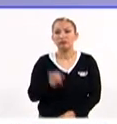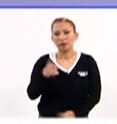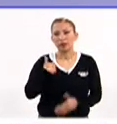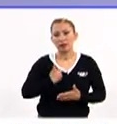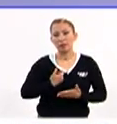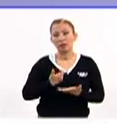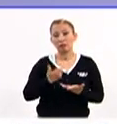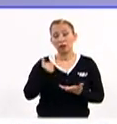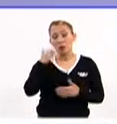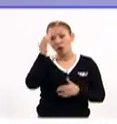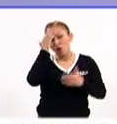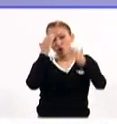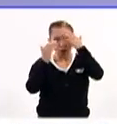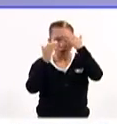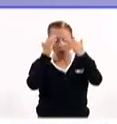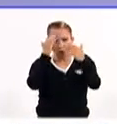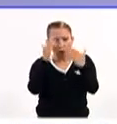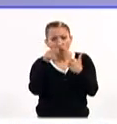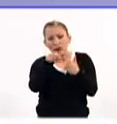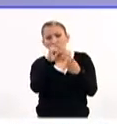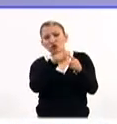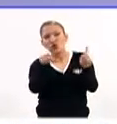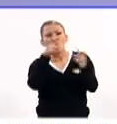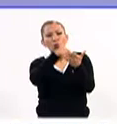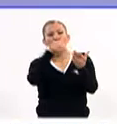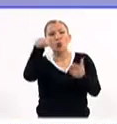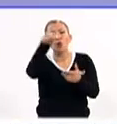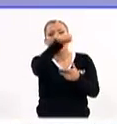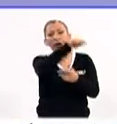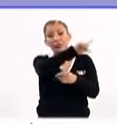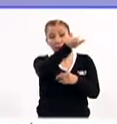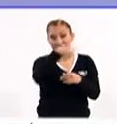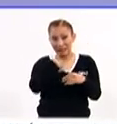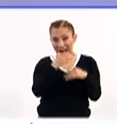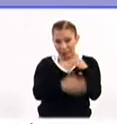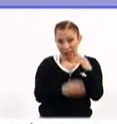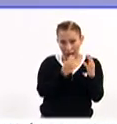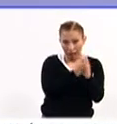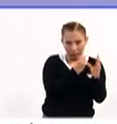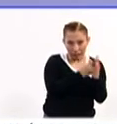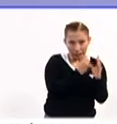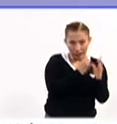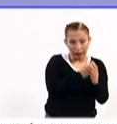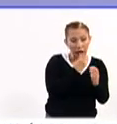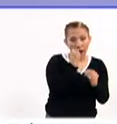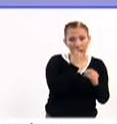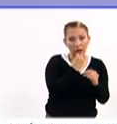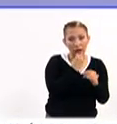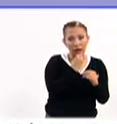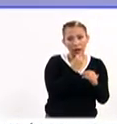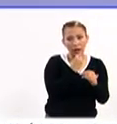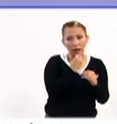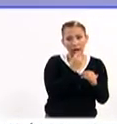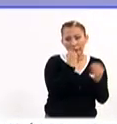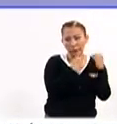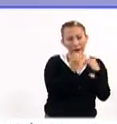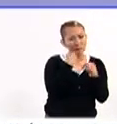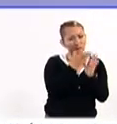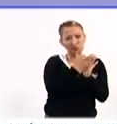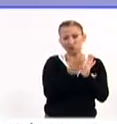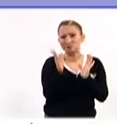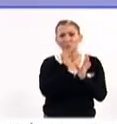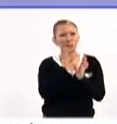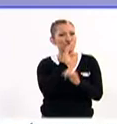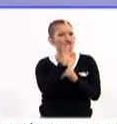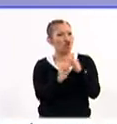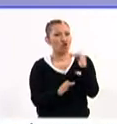me han llevado a conocer muchos lugares. Después de que terminamos las clases a comer, he probado casi